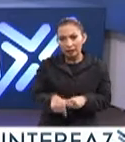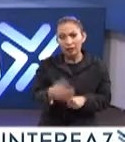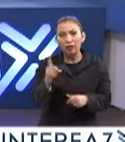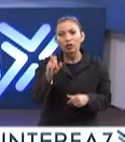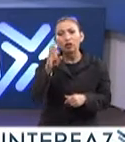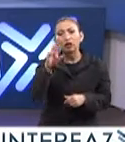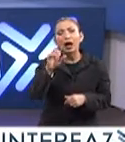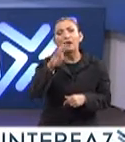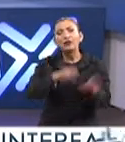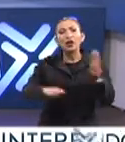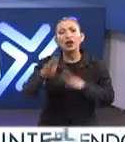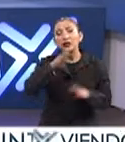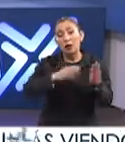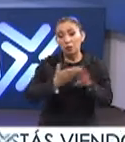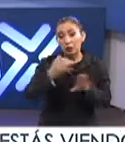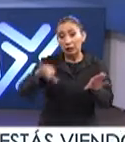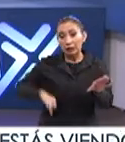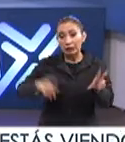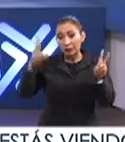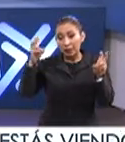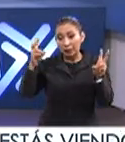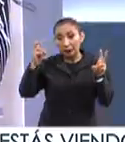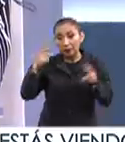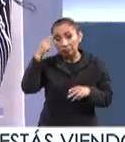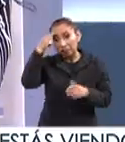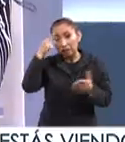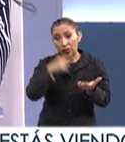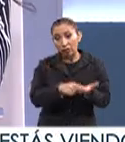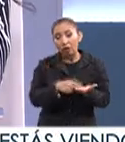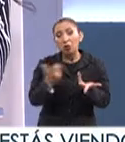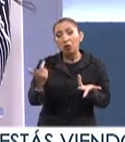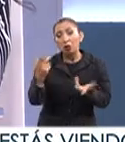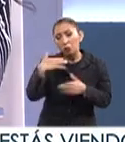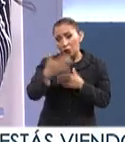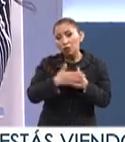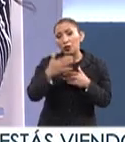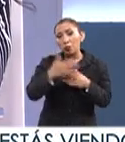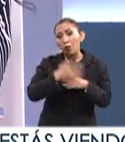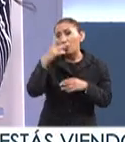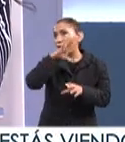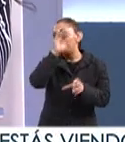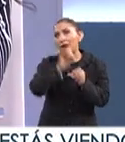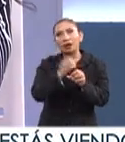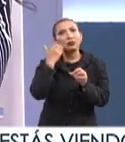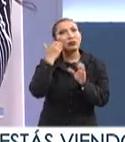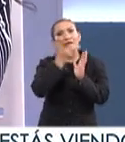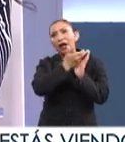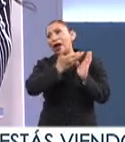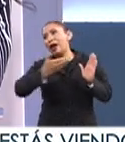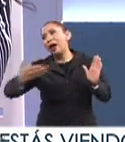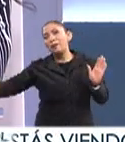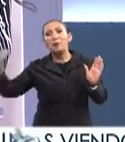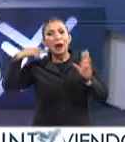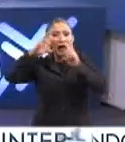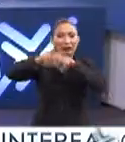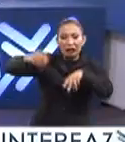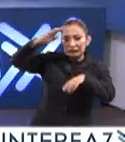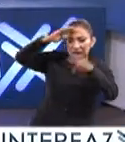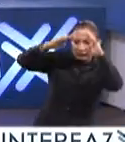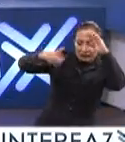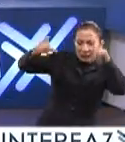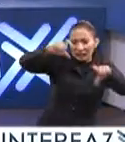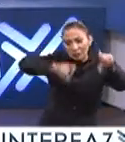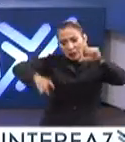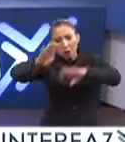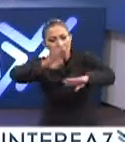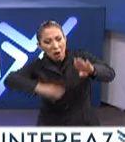nosotros, doctora, bióloga, muy interesante este tema. Yo creo que le tendremos que dedicar un programa completo para la reflexión, para el análisis con